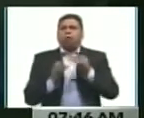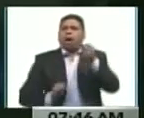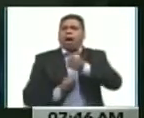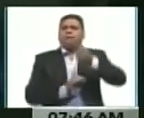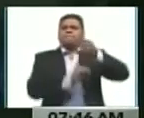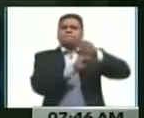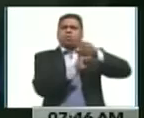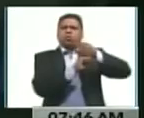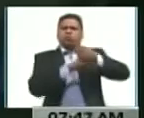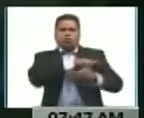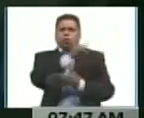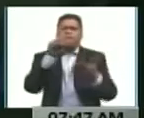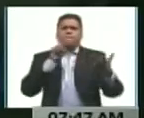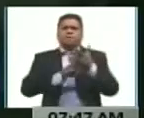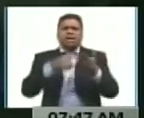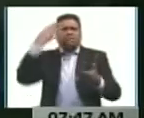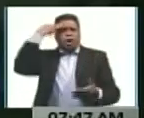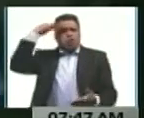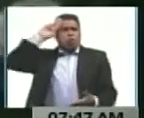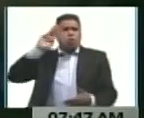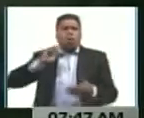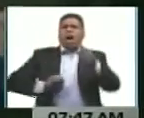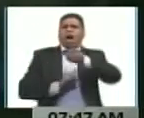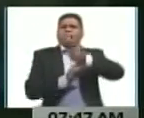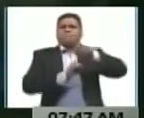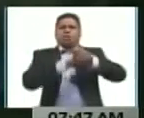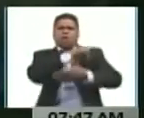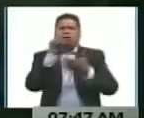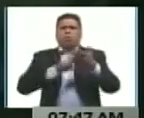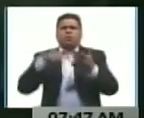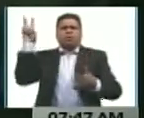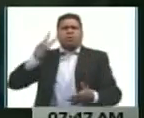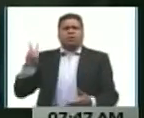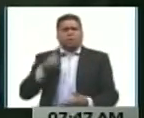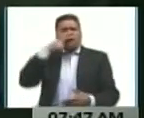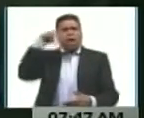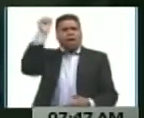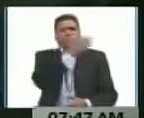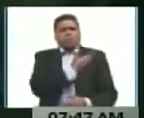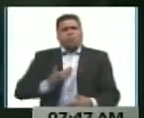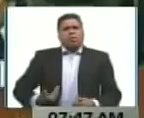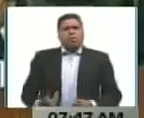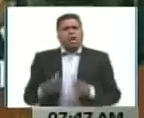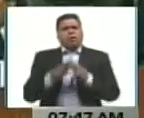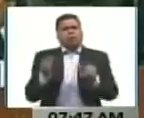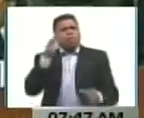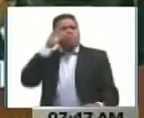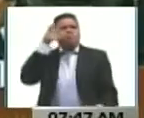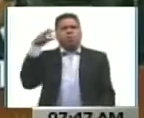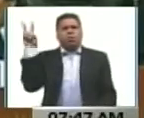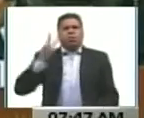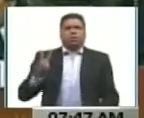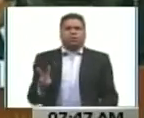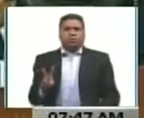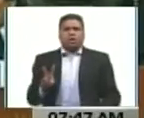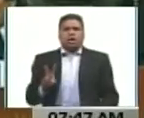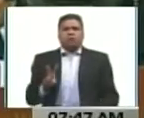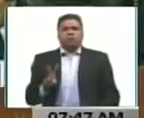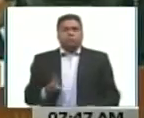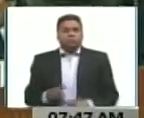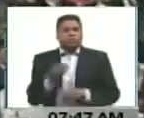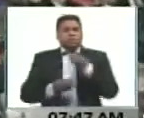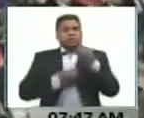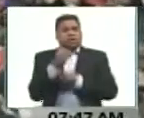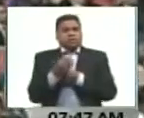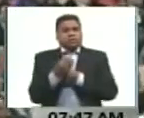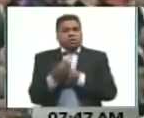la revolución bolivariana, al legítimo gobierno del presidente Nicolás Maduro y al pueblo venezolano que lucha por mantener